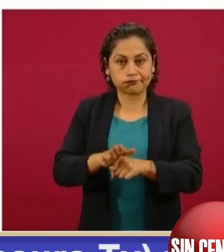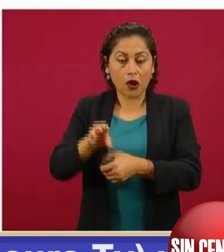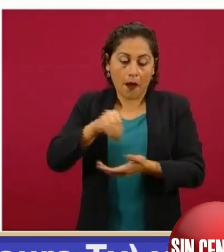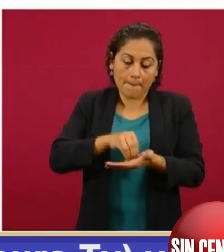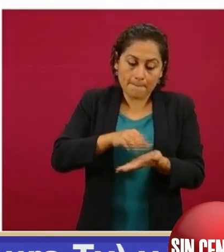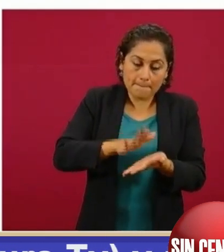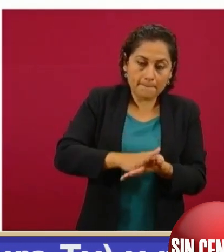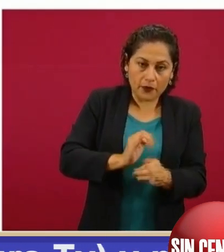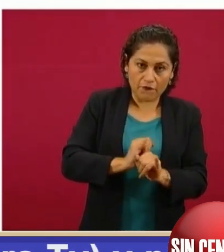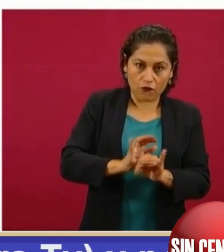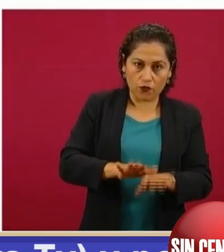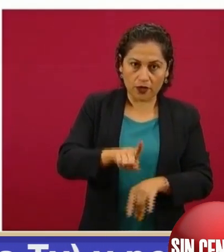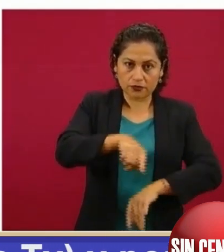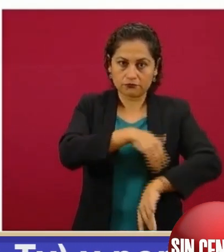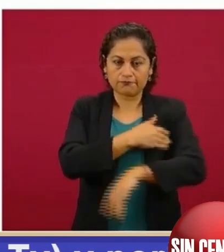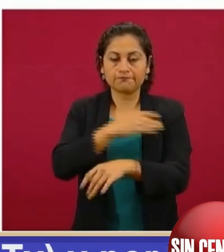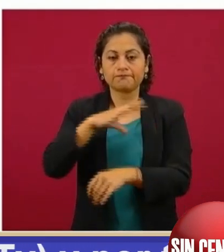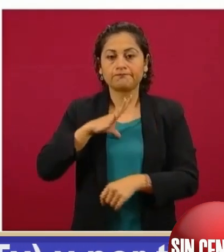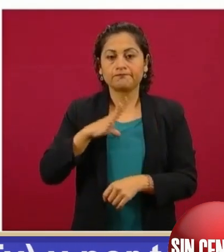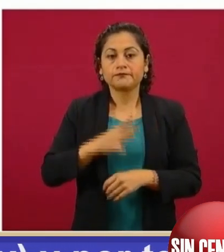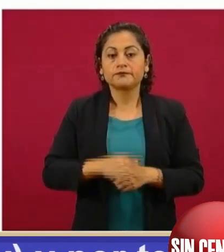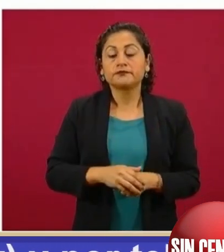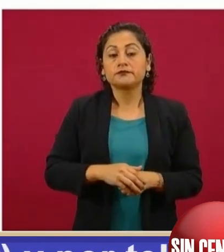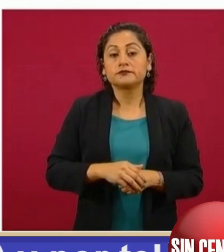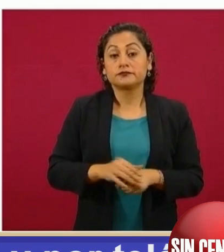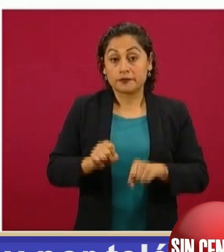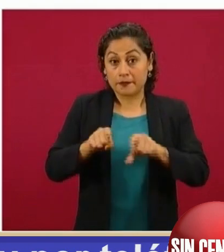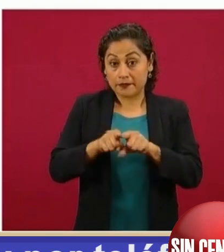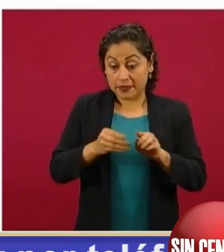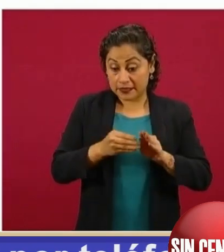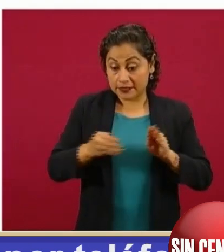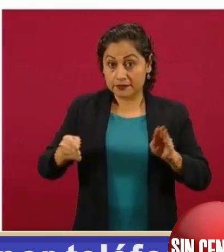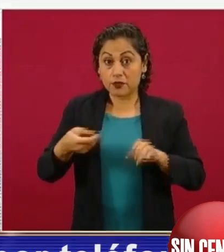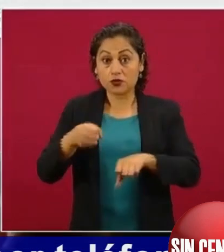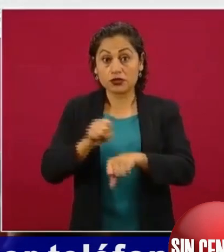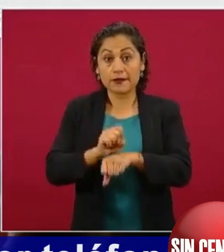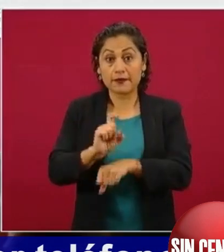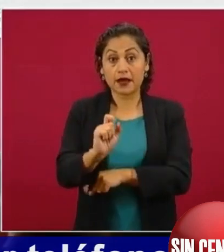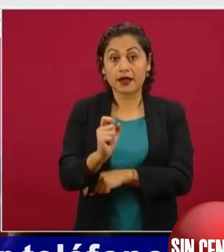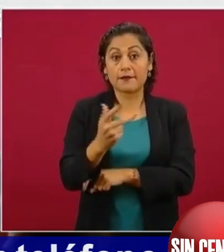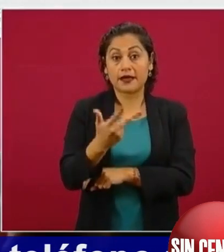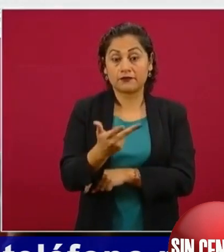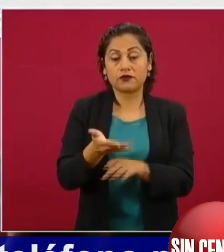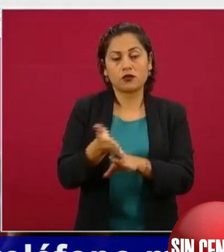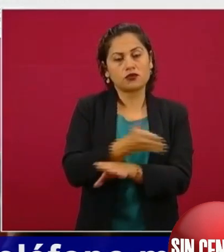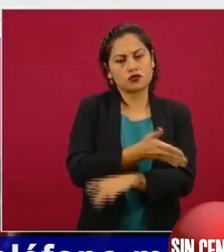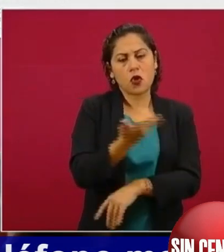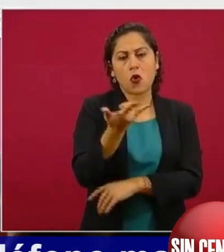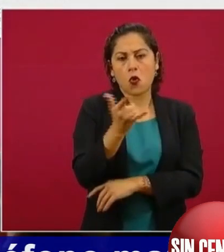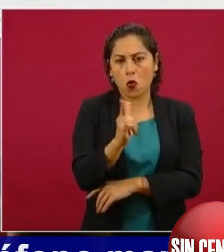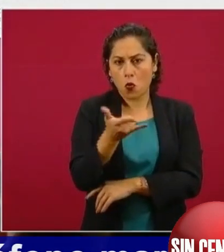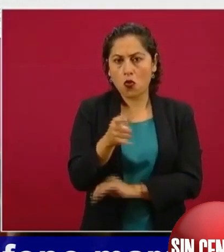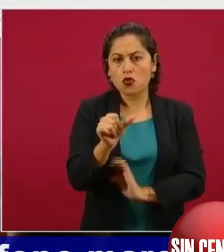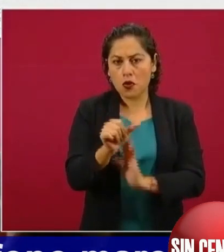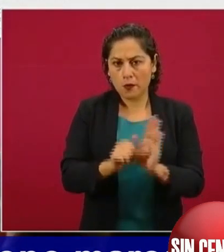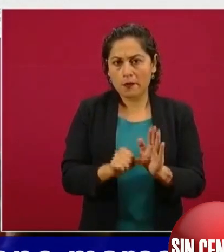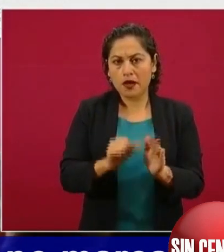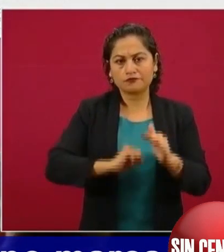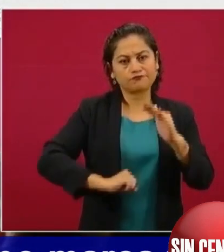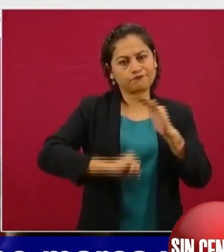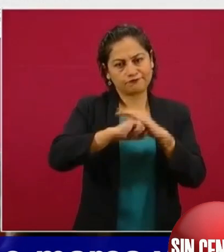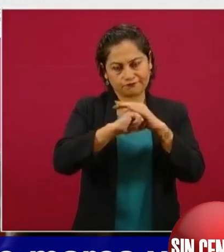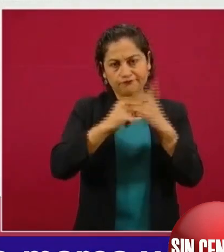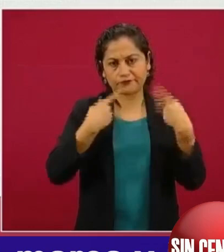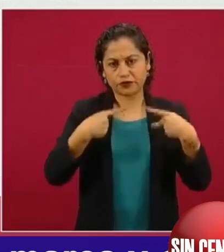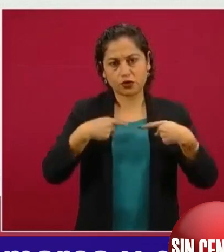documentadas. Igualmente, desde la semana 28, la segunda semana de julio, tuvimos un punto máximo,